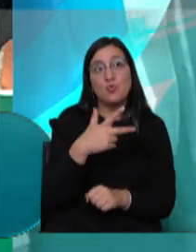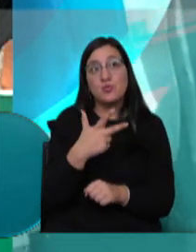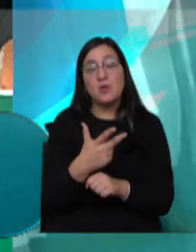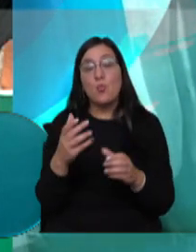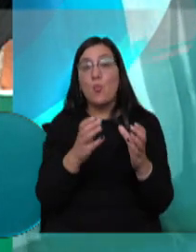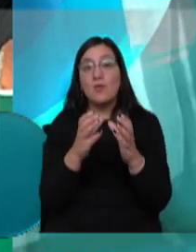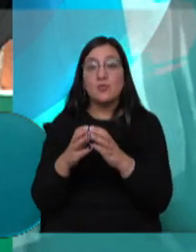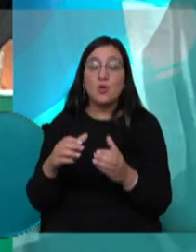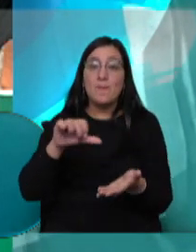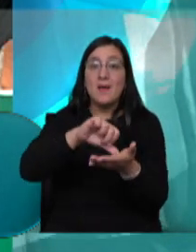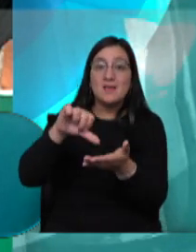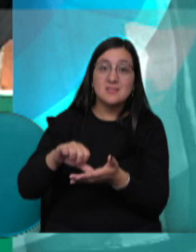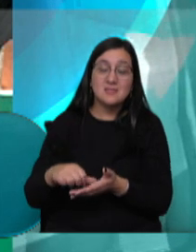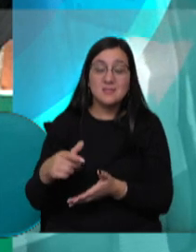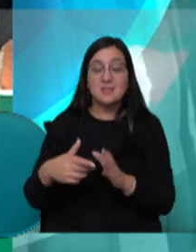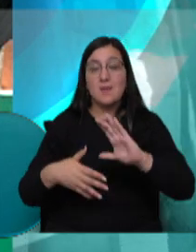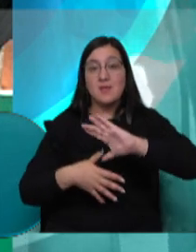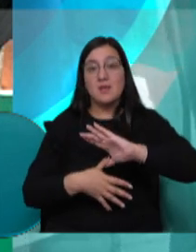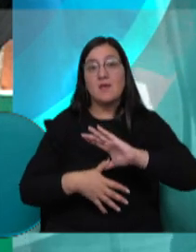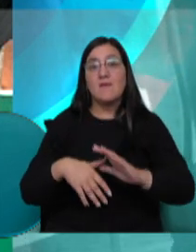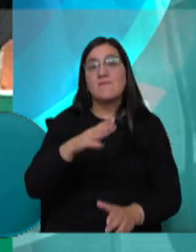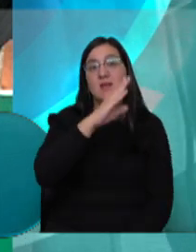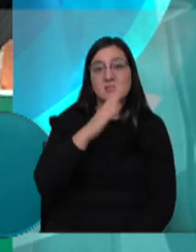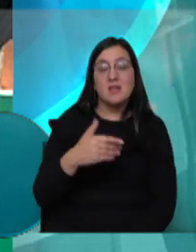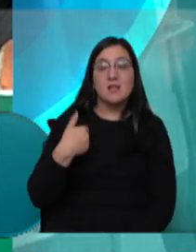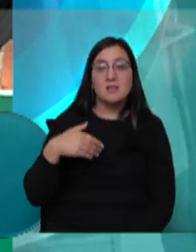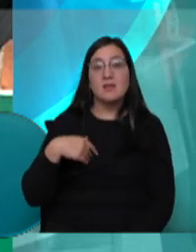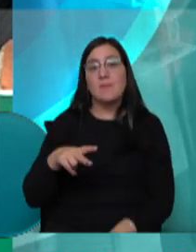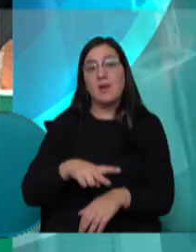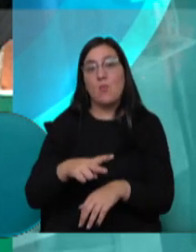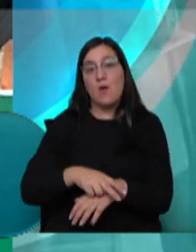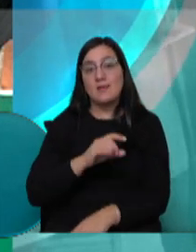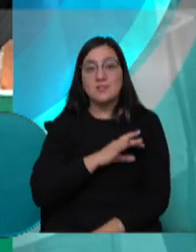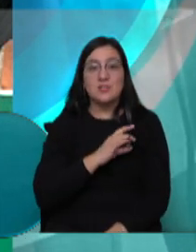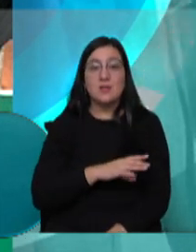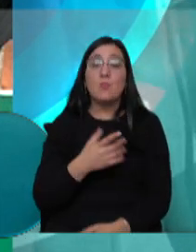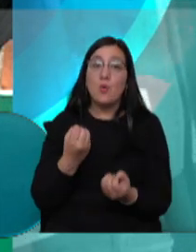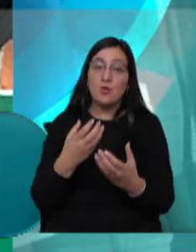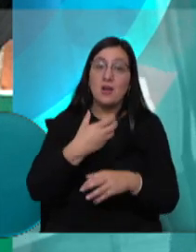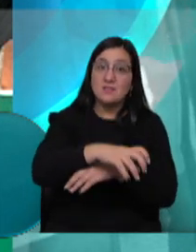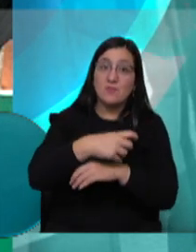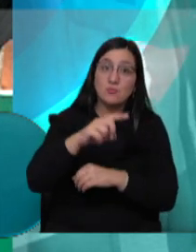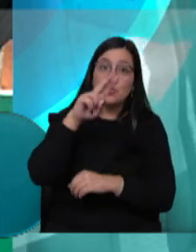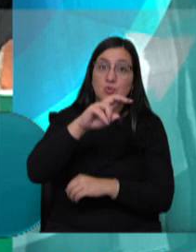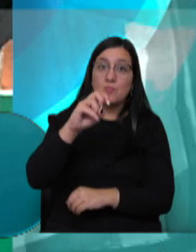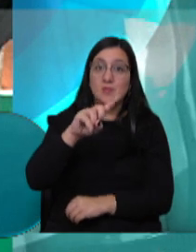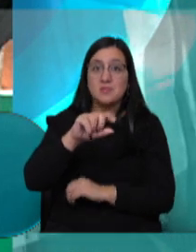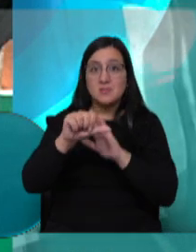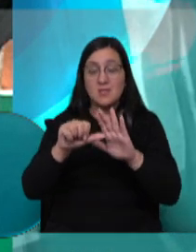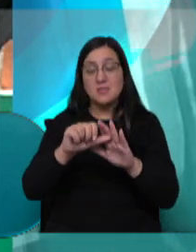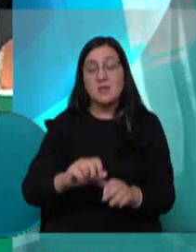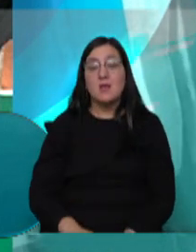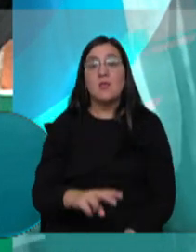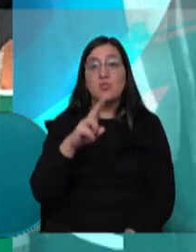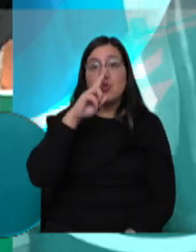de los países de América, o sea, Brasil, Argentina, Paraguay, Chile. Y bueno, nada, clasificamos en 2016, quedamos terceras, en 2017 quedamos